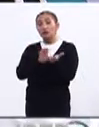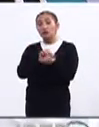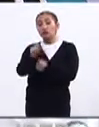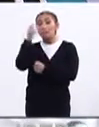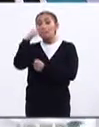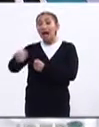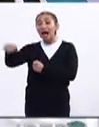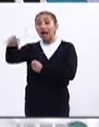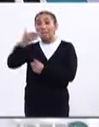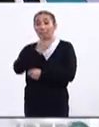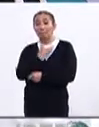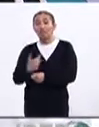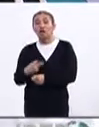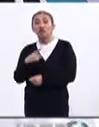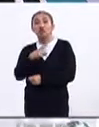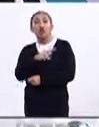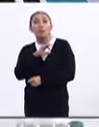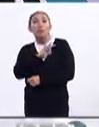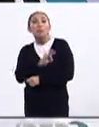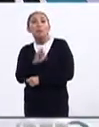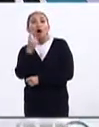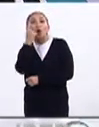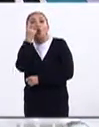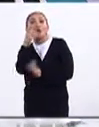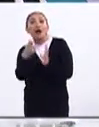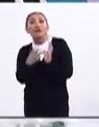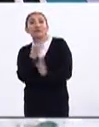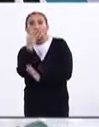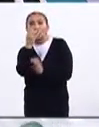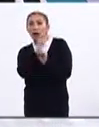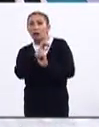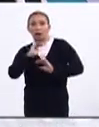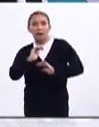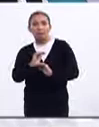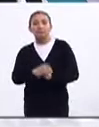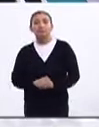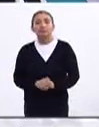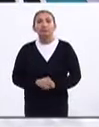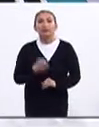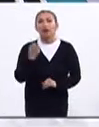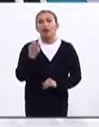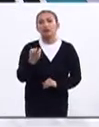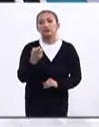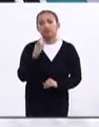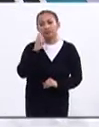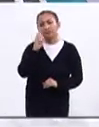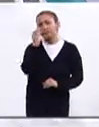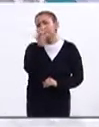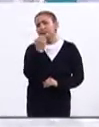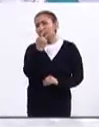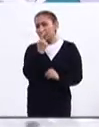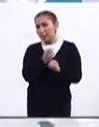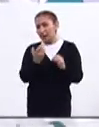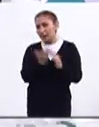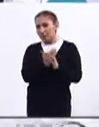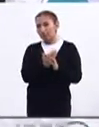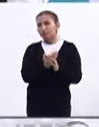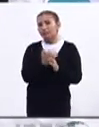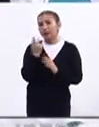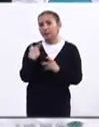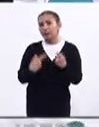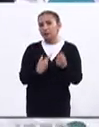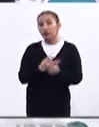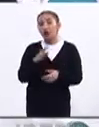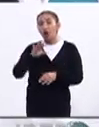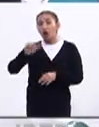para que el presidente solamente pueda tener un periodo de 4 años. Entonces, esto por lo que hace la primera parte de la